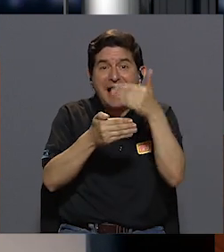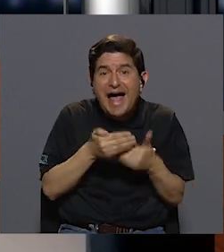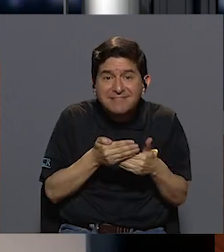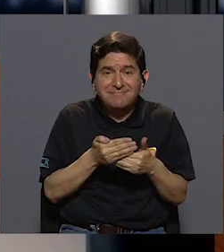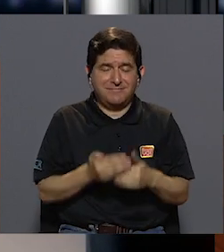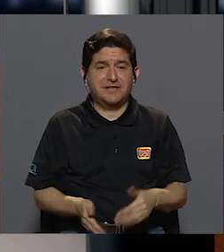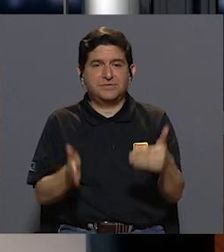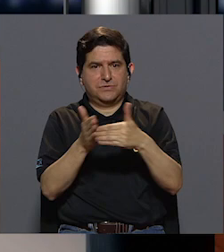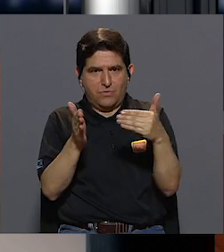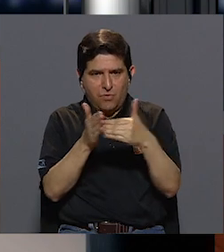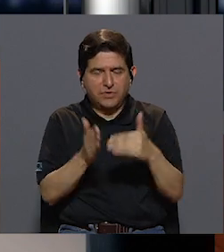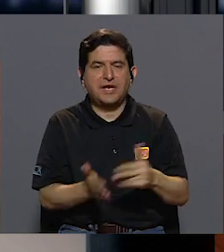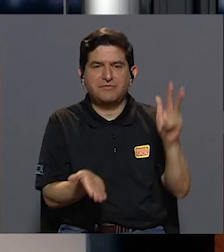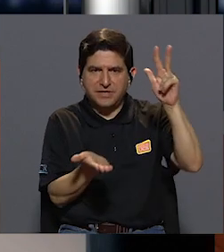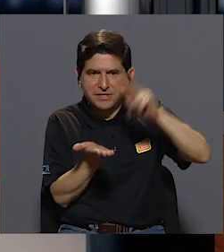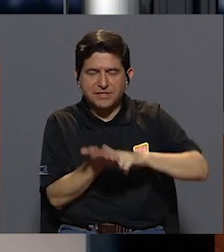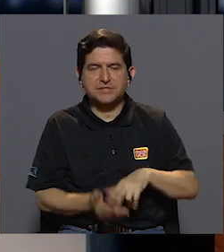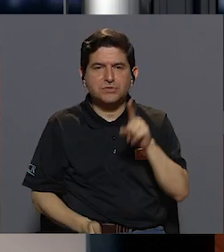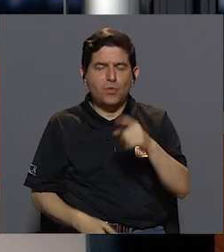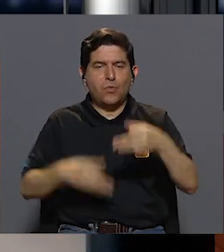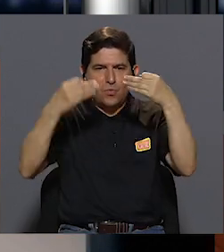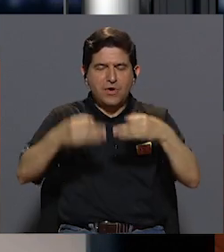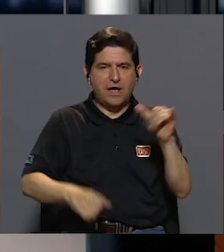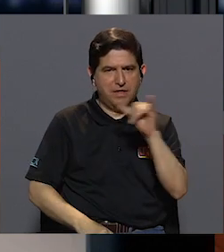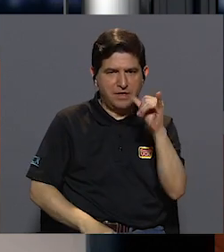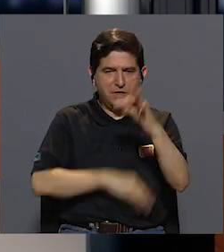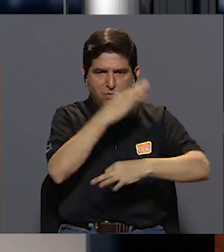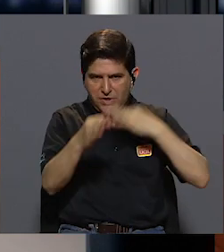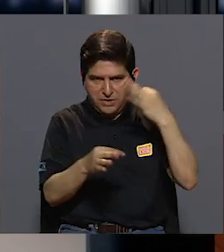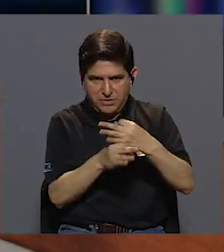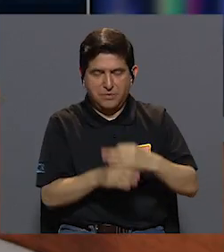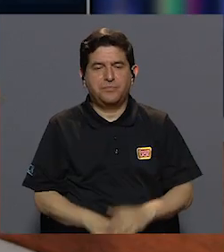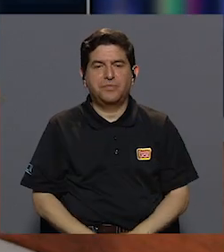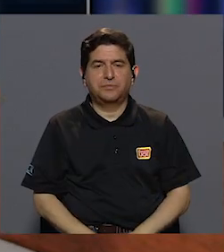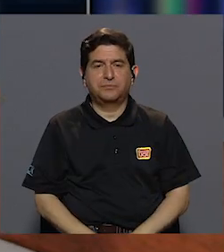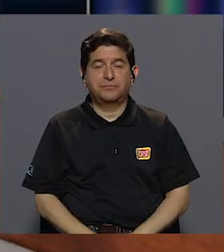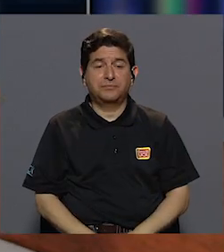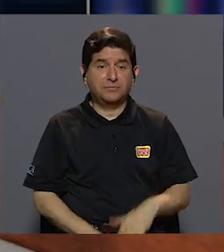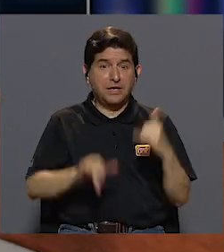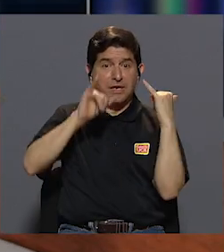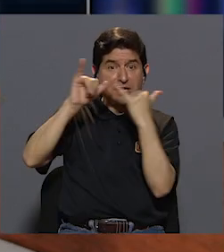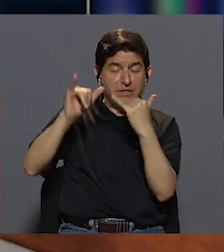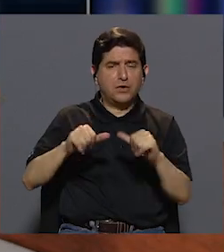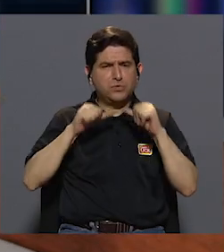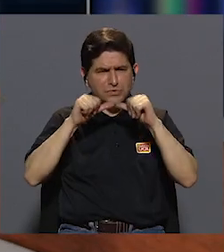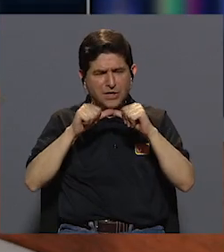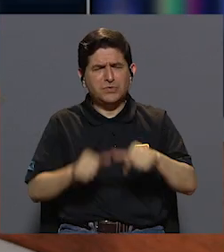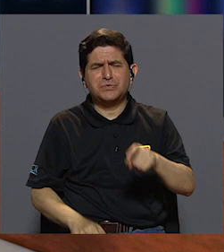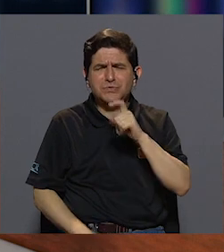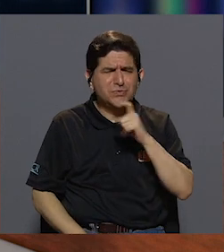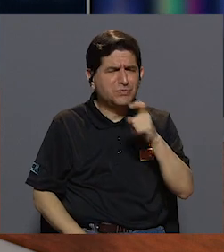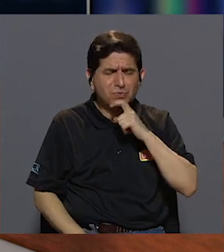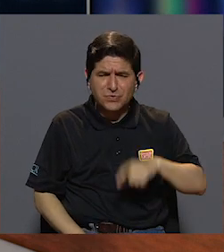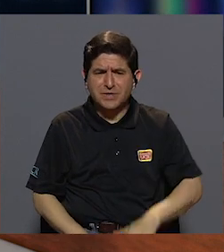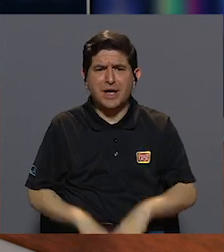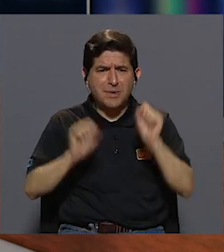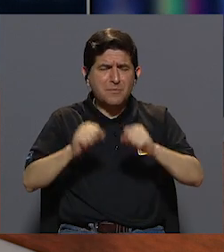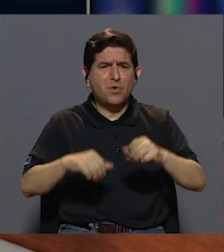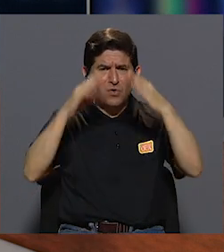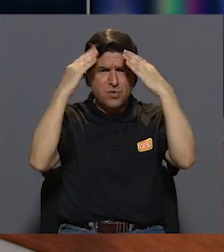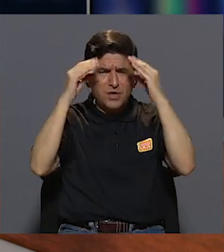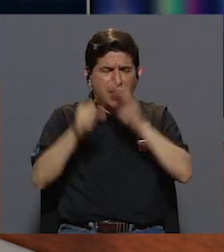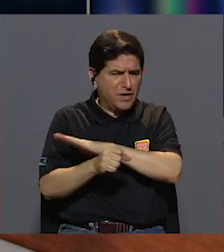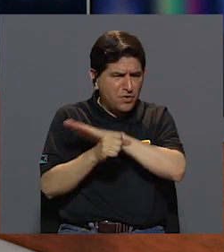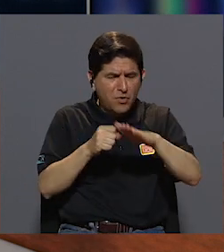Legislativa antes de volver a aprobar una medida de este tipo. Asimismo, denuncia la persistente dificultad para obtener